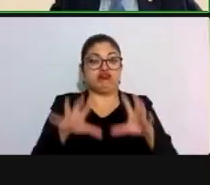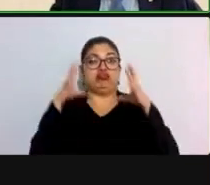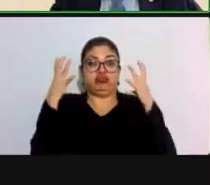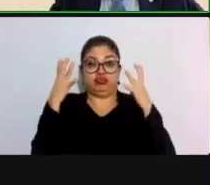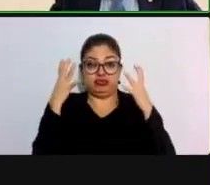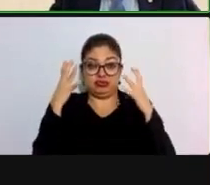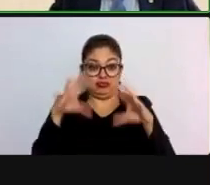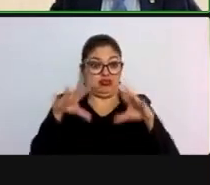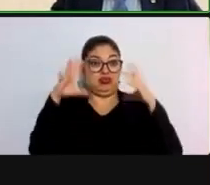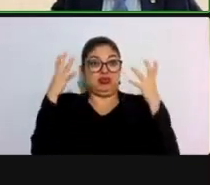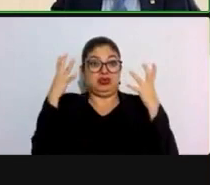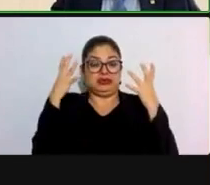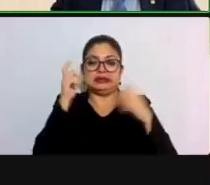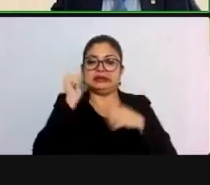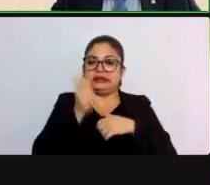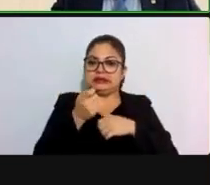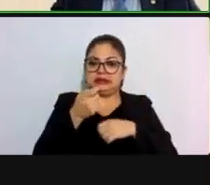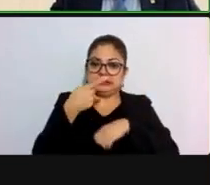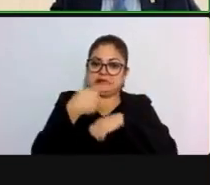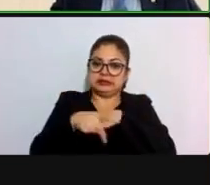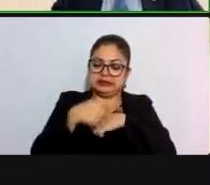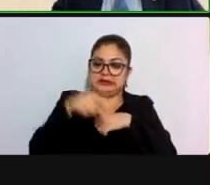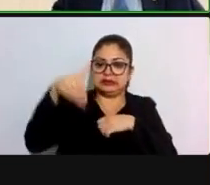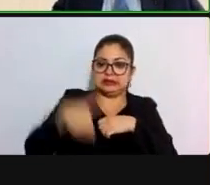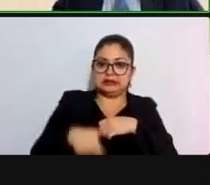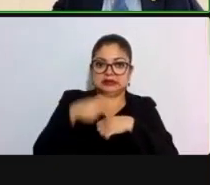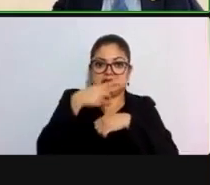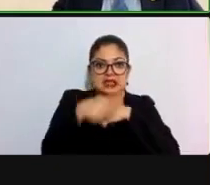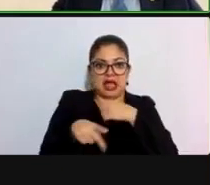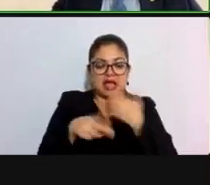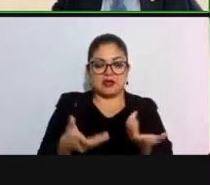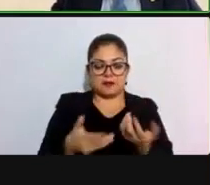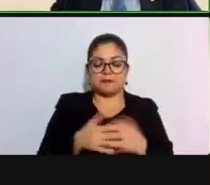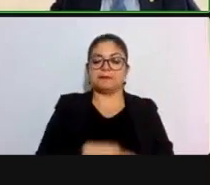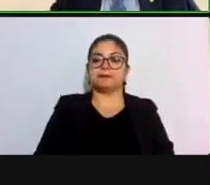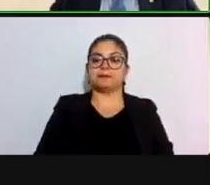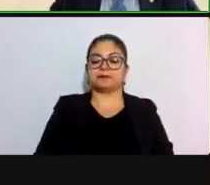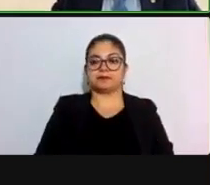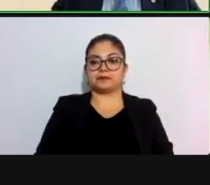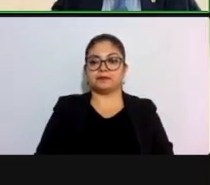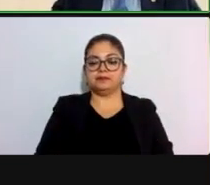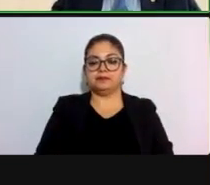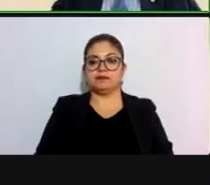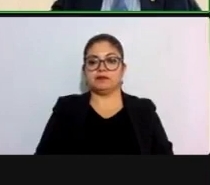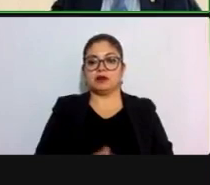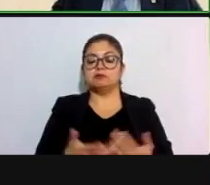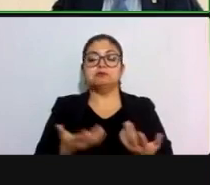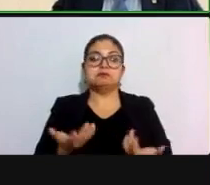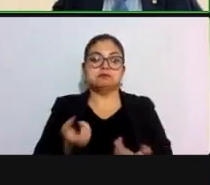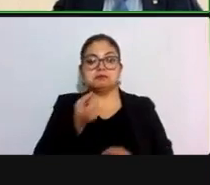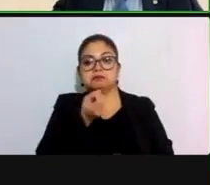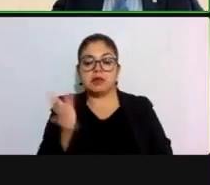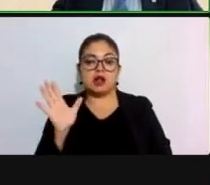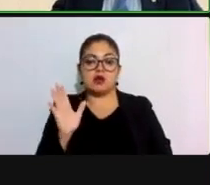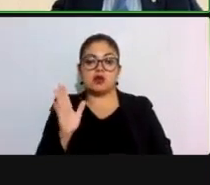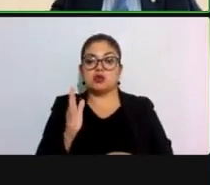daños y los accidentes. Aún en actividades no tan veloces, siempre la intención